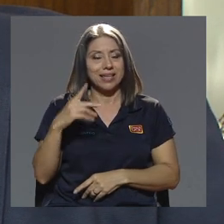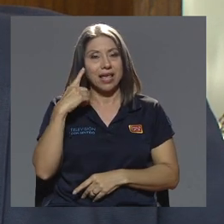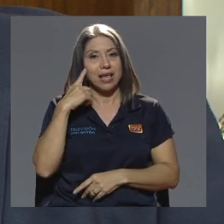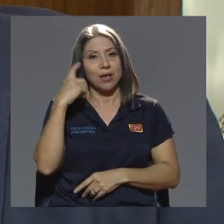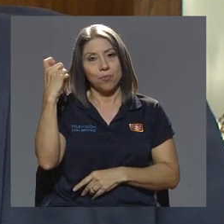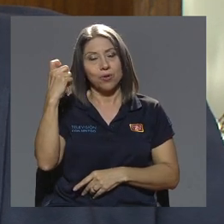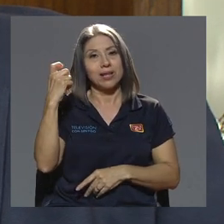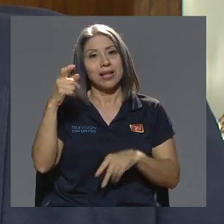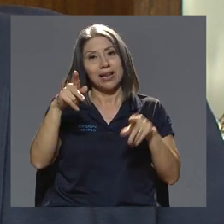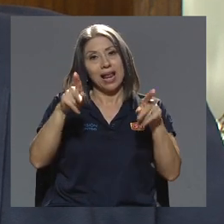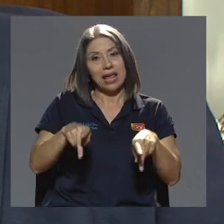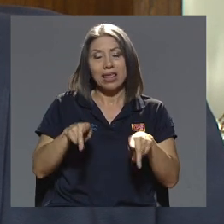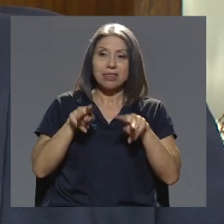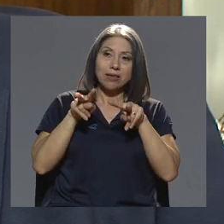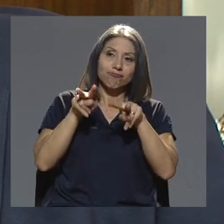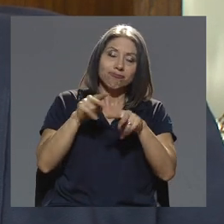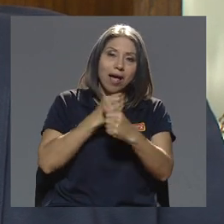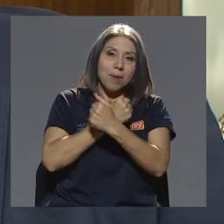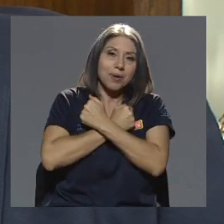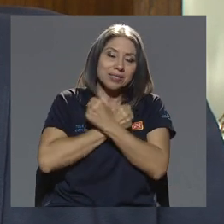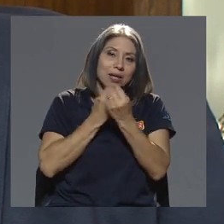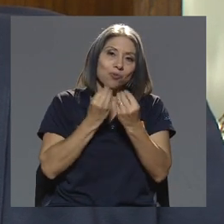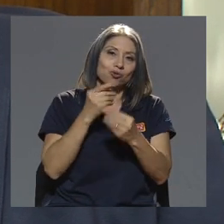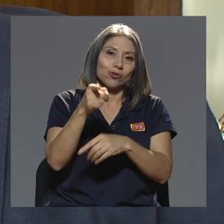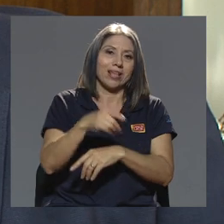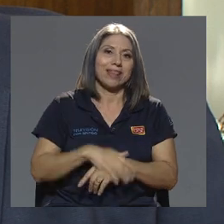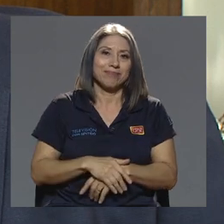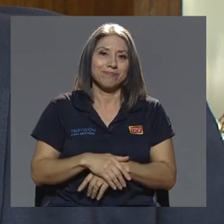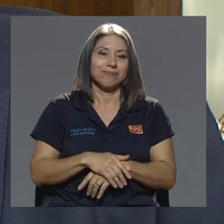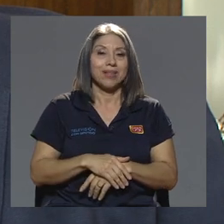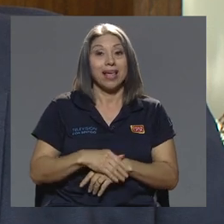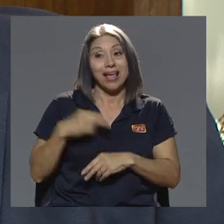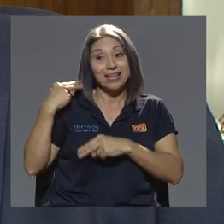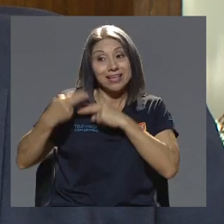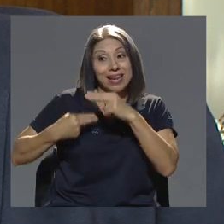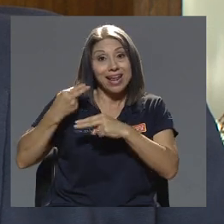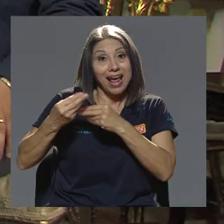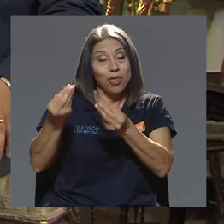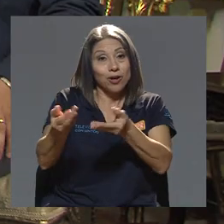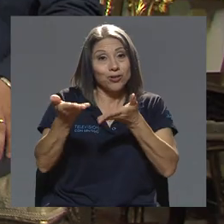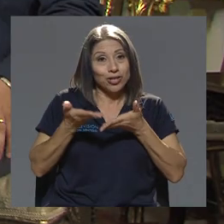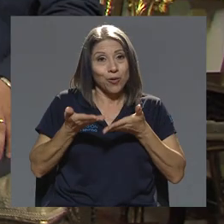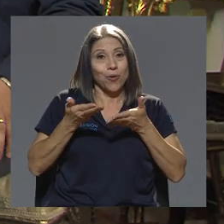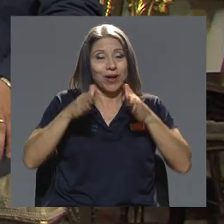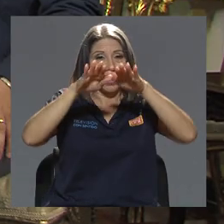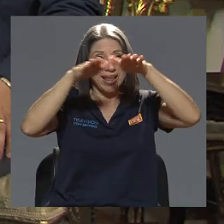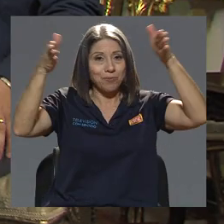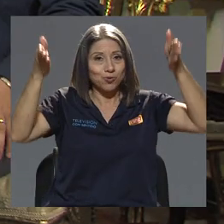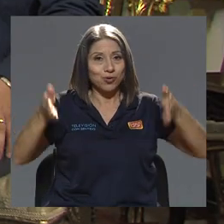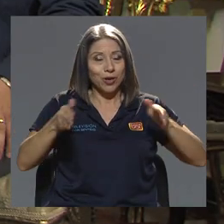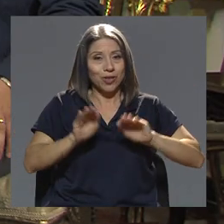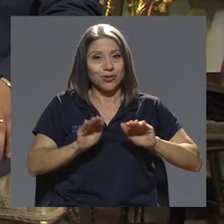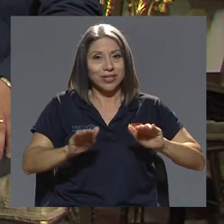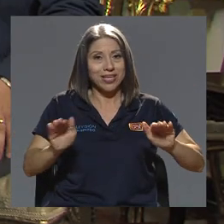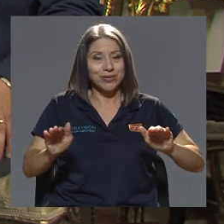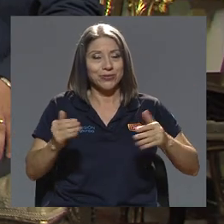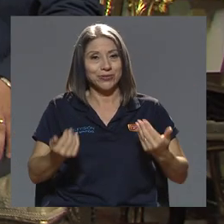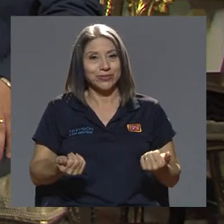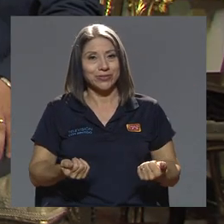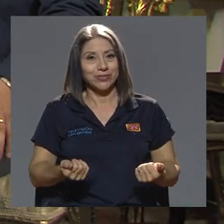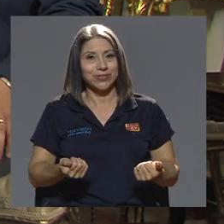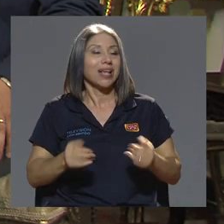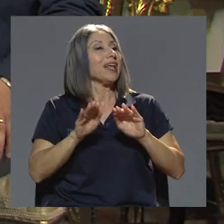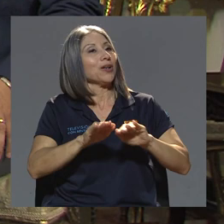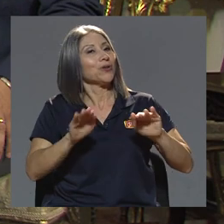casualmente la gente le aprecia y le tiene mucho cariño a usted. Y es el legado que nos dejó el Museo de los Niños. Muchas gracias. ¿Y las niñas? Sí,